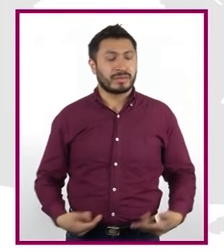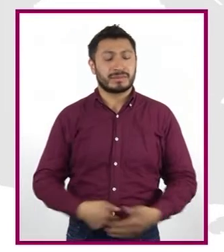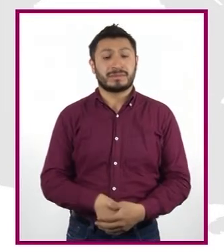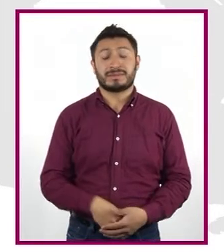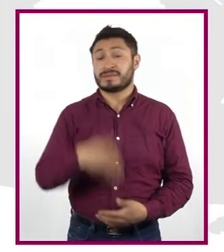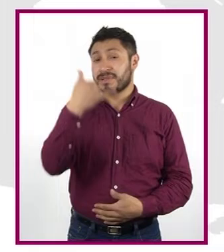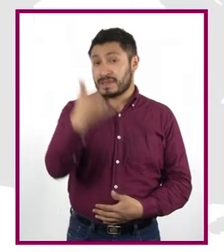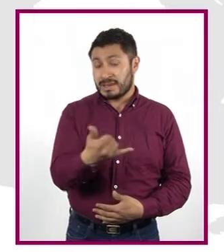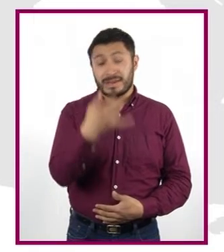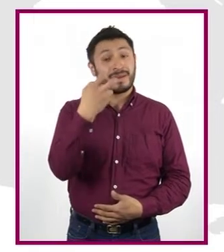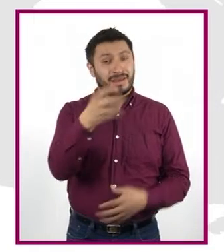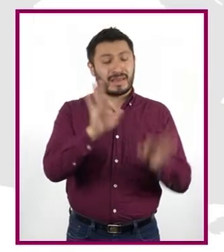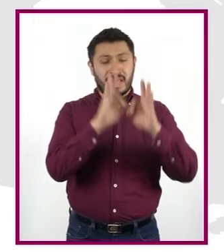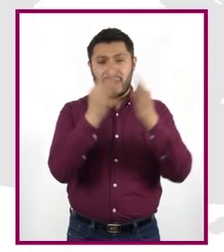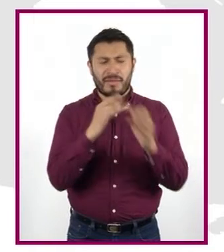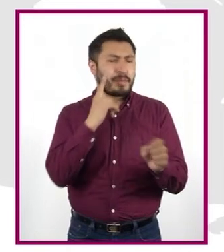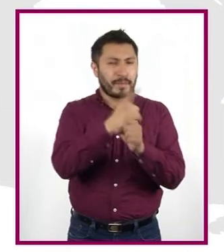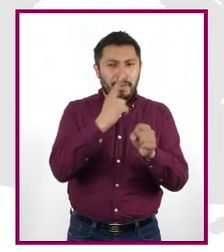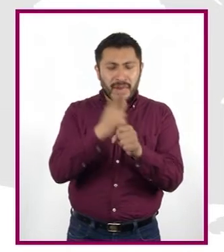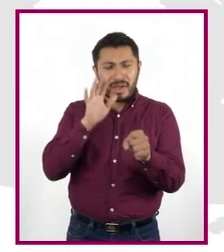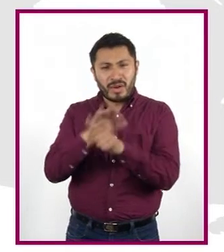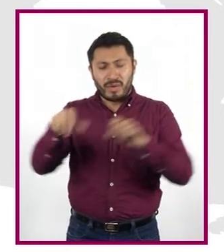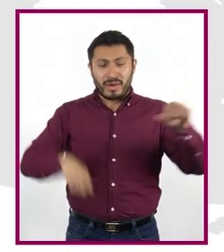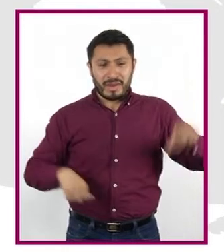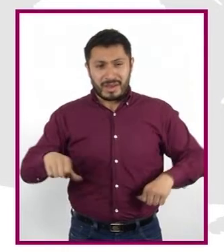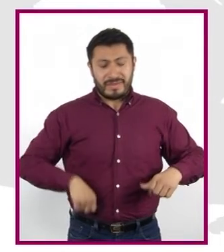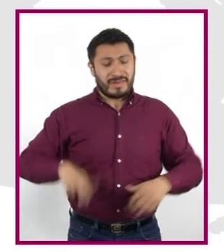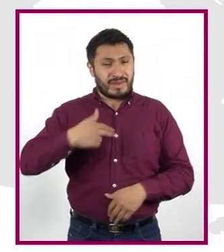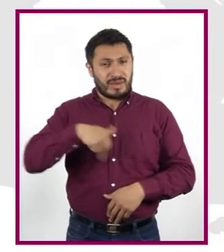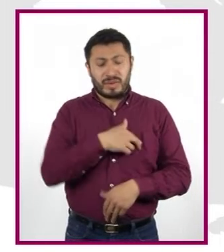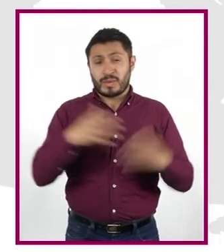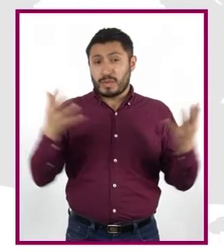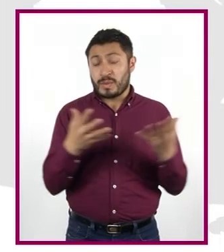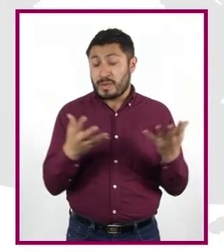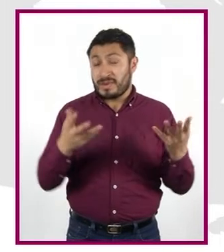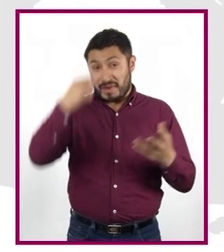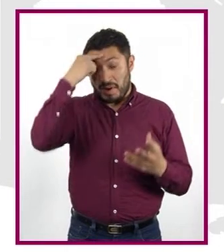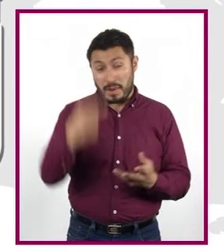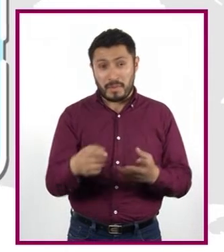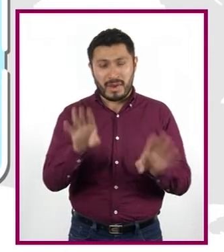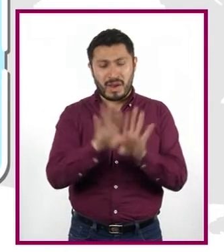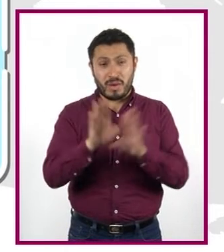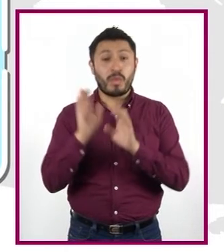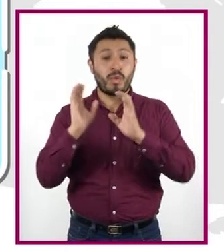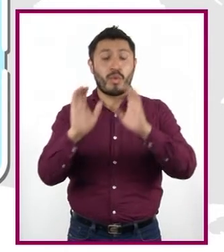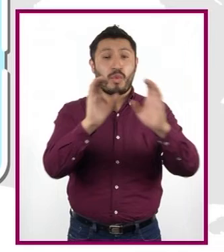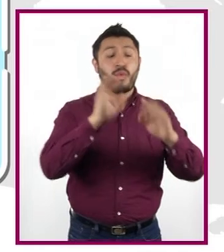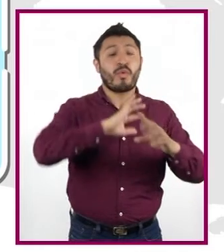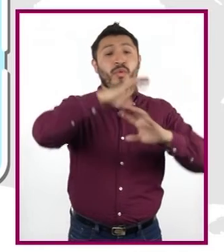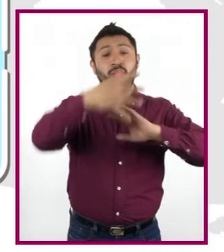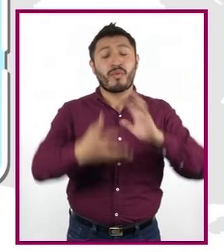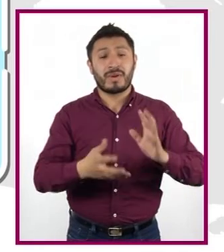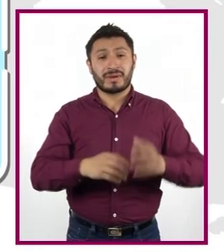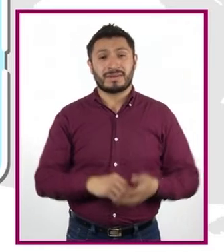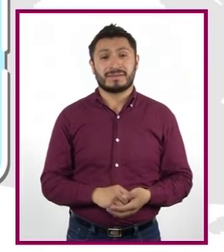Y de esta manera identificar las acciones que podemos llevar a cabo para preservar el medio